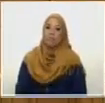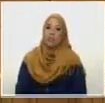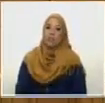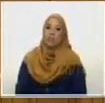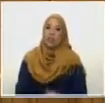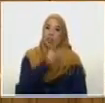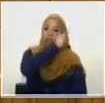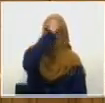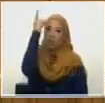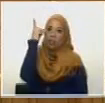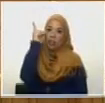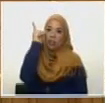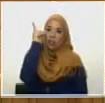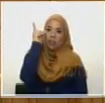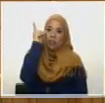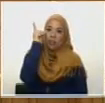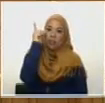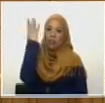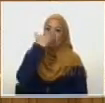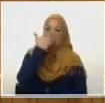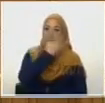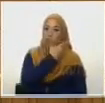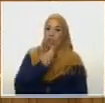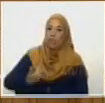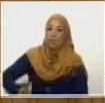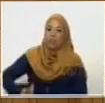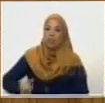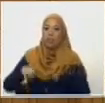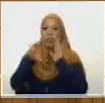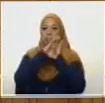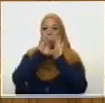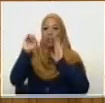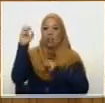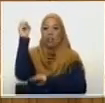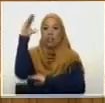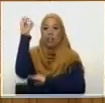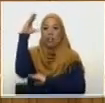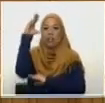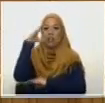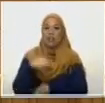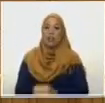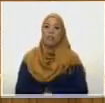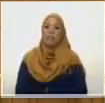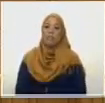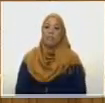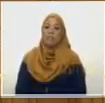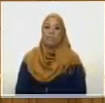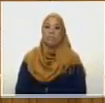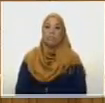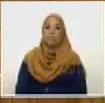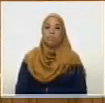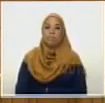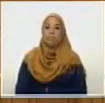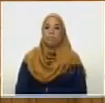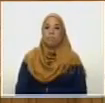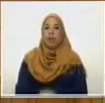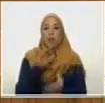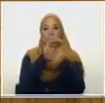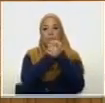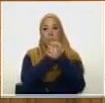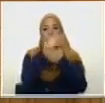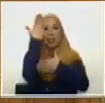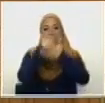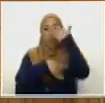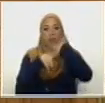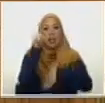Diosdado Cabello Rondón, presidente de la Asamblea Nacional Constituyente, Tania Díaz,